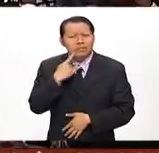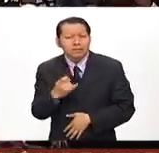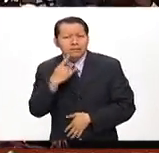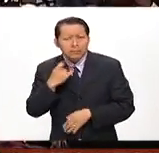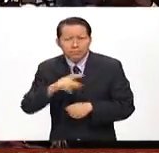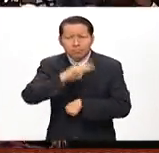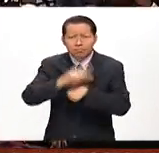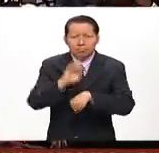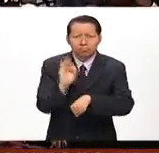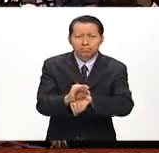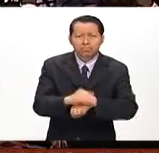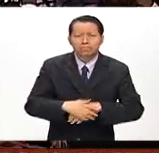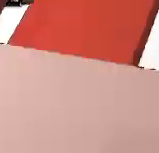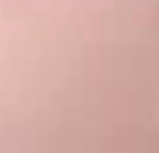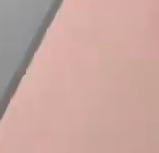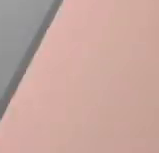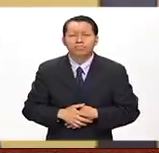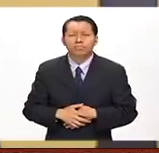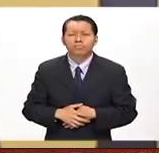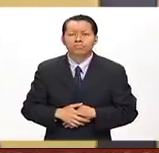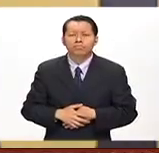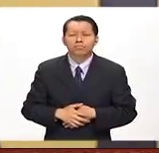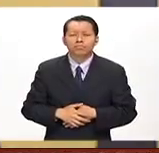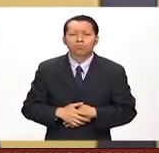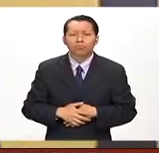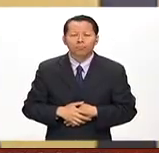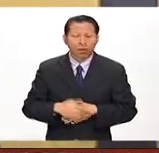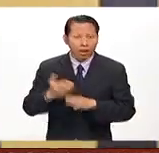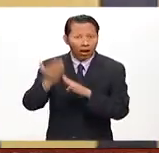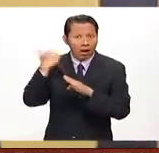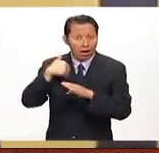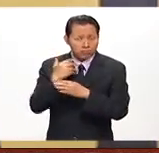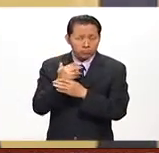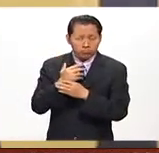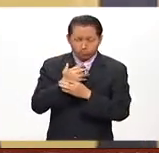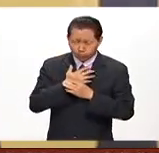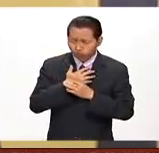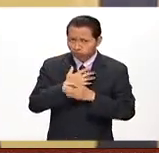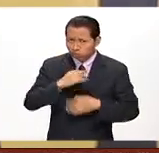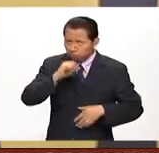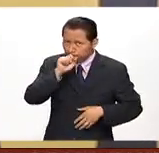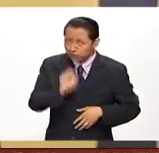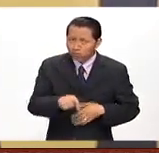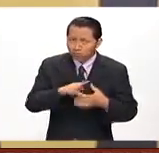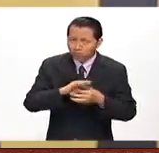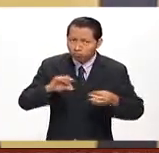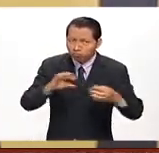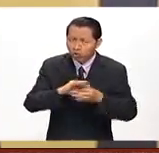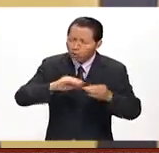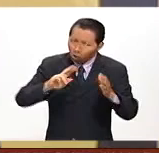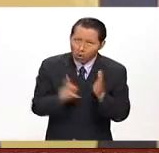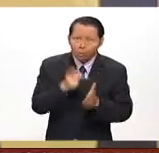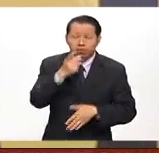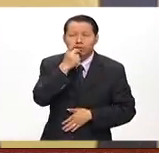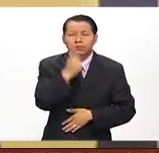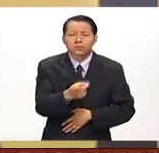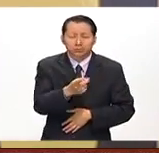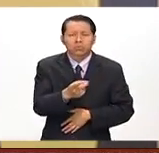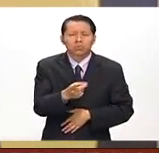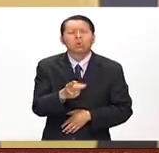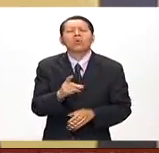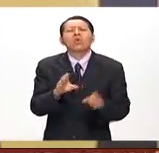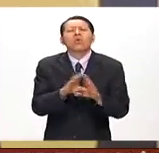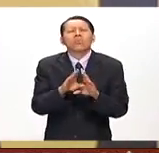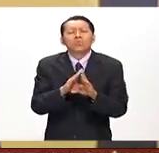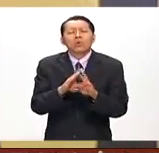nuestro país. Lo he dicho y lo vuelvo a repetir, no tenemos por qué